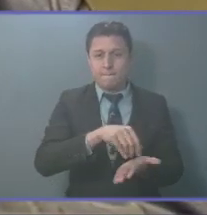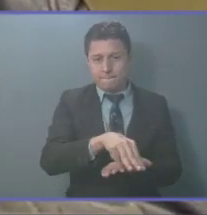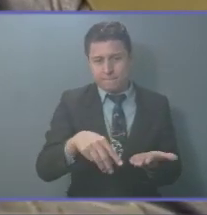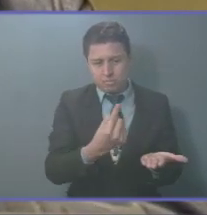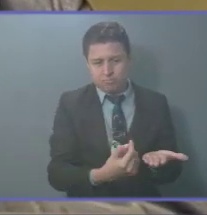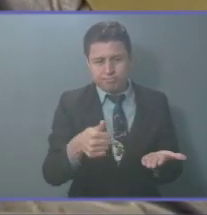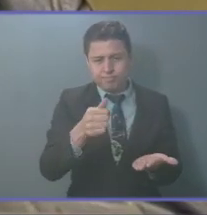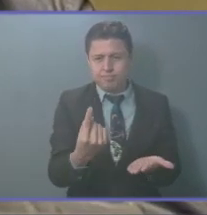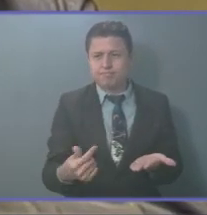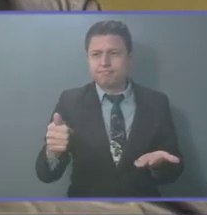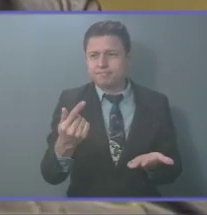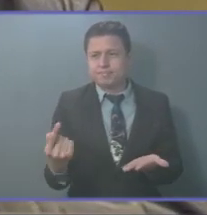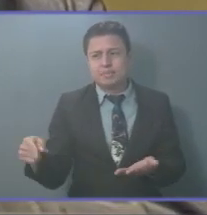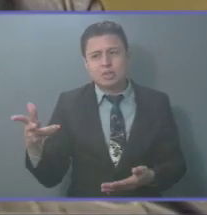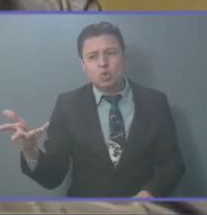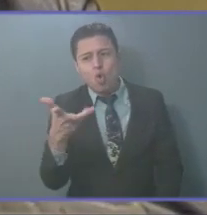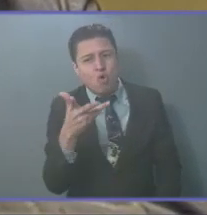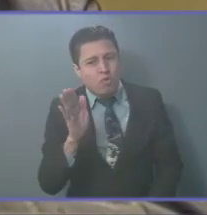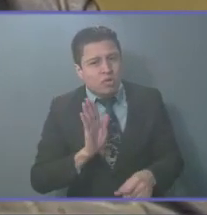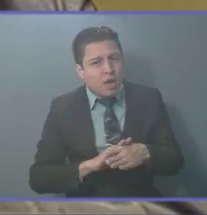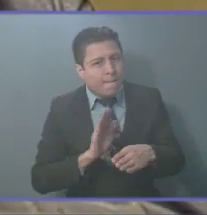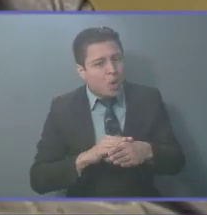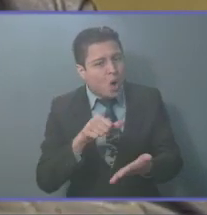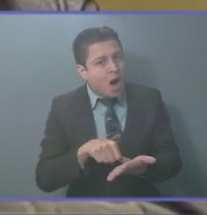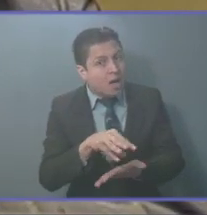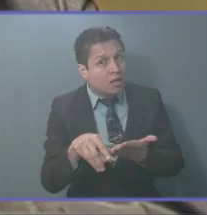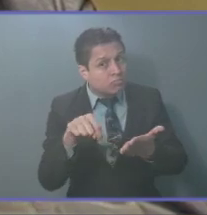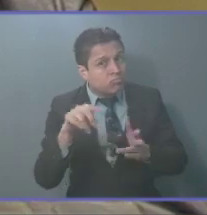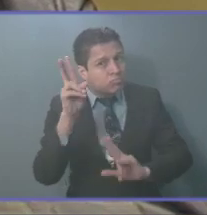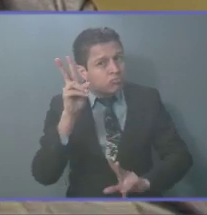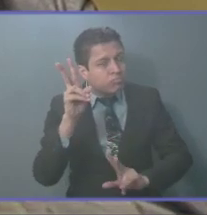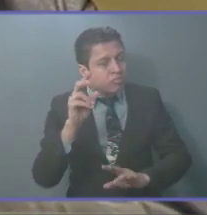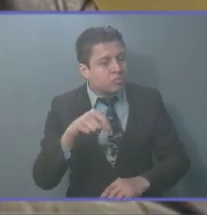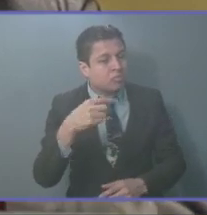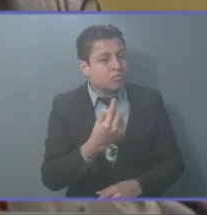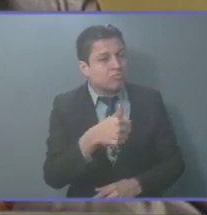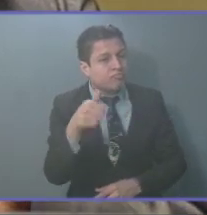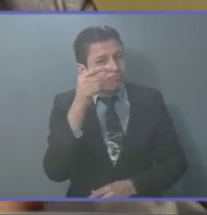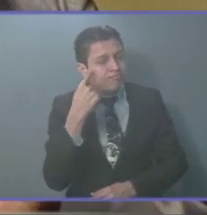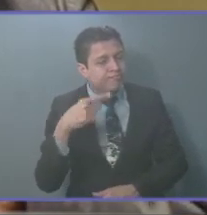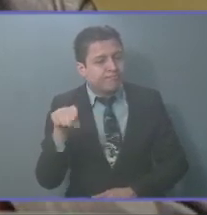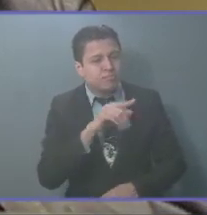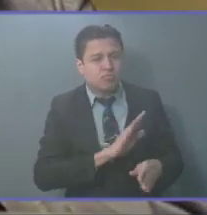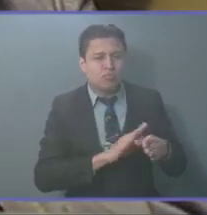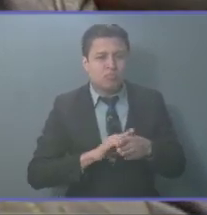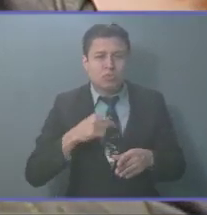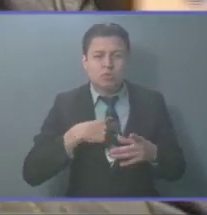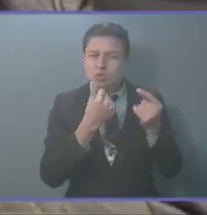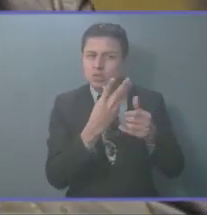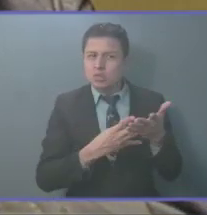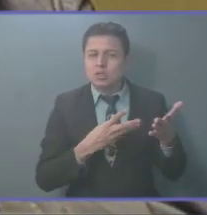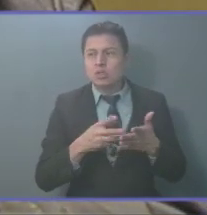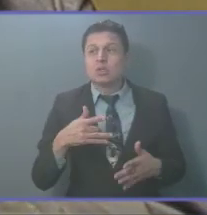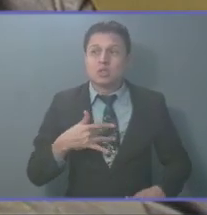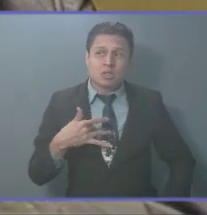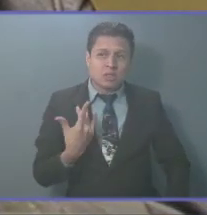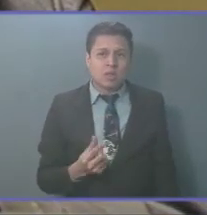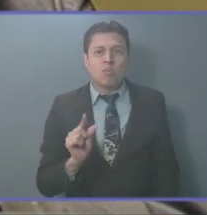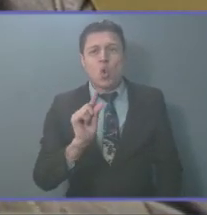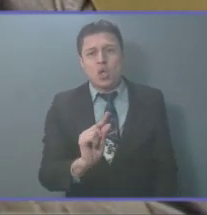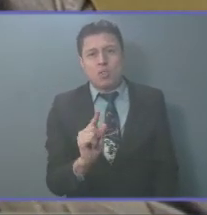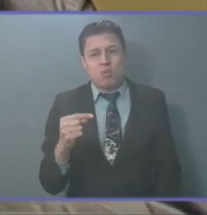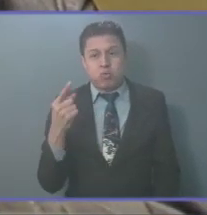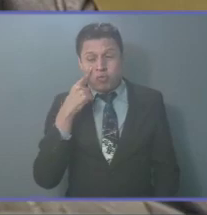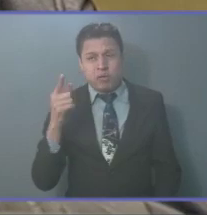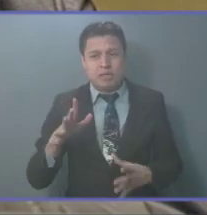recursos, que yo estoy consciente de que se vuelven pequeños estos recursos dada la necesidad que